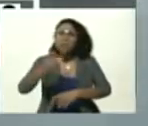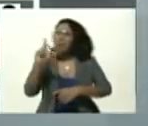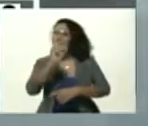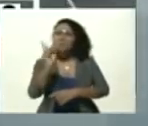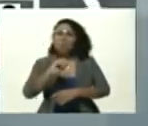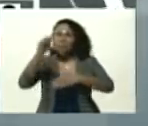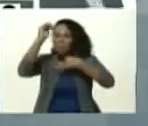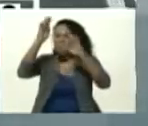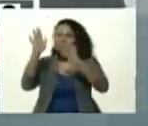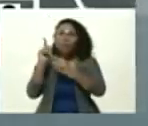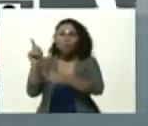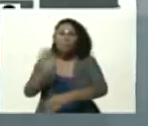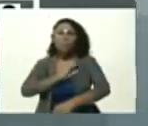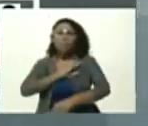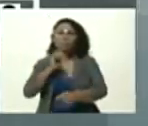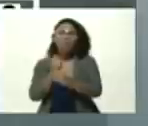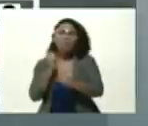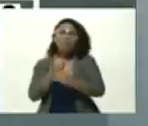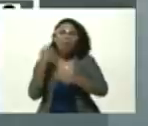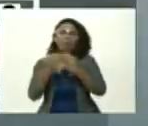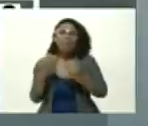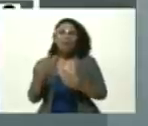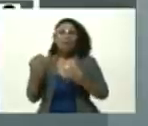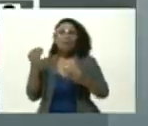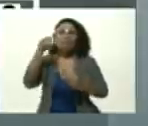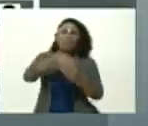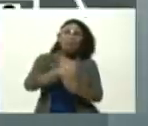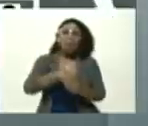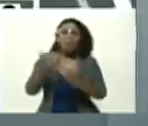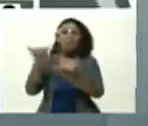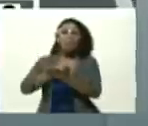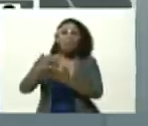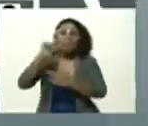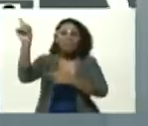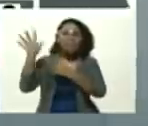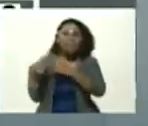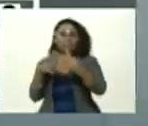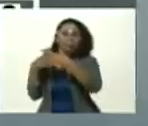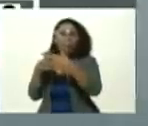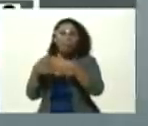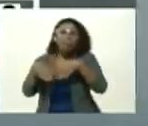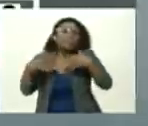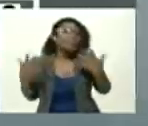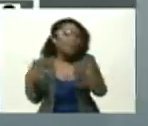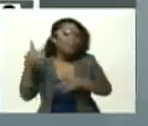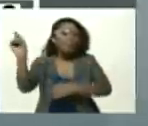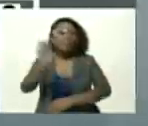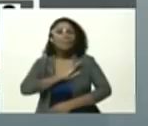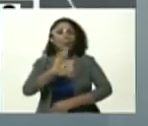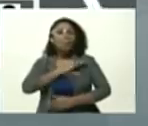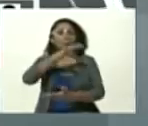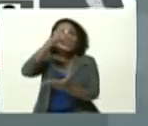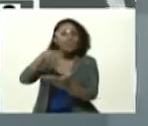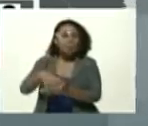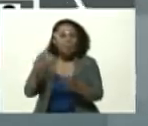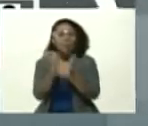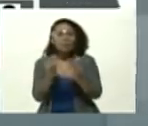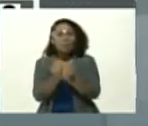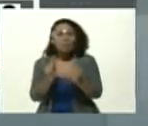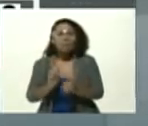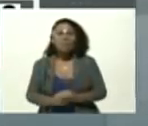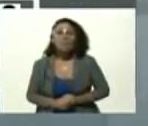su trabajo y que anda viviendo en Miami. Vive más en Miami que en el propio estado